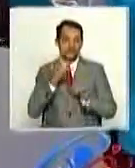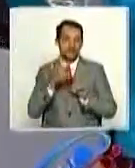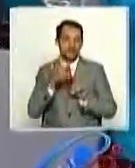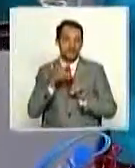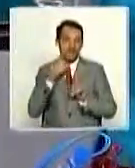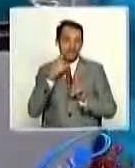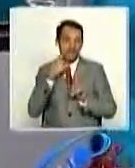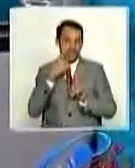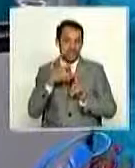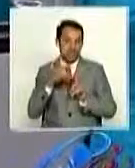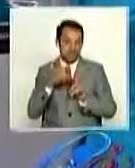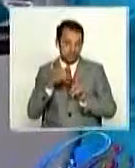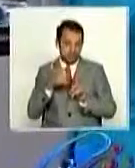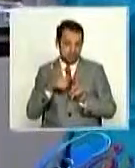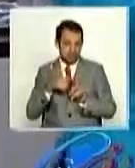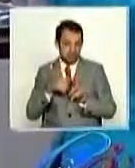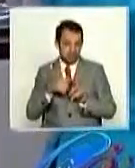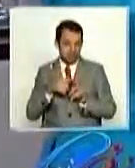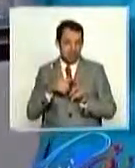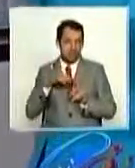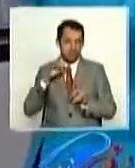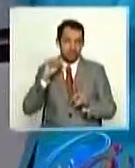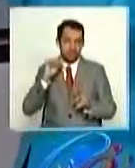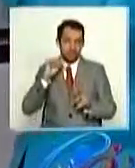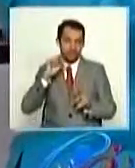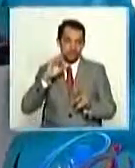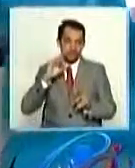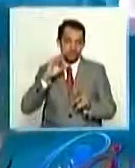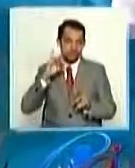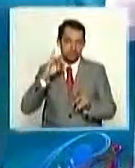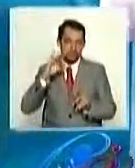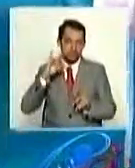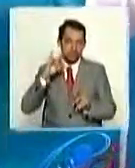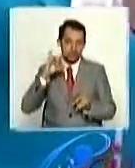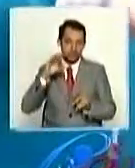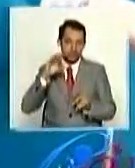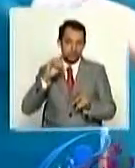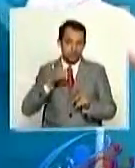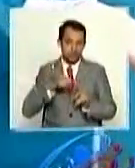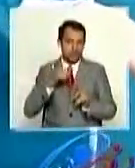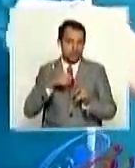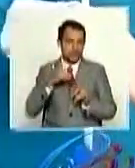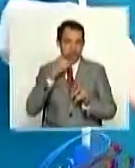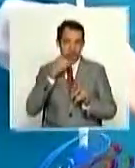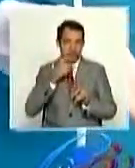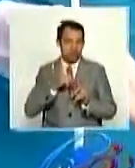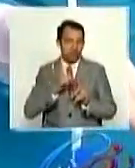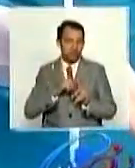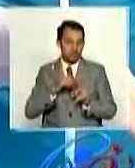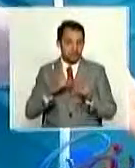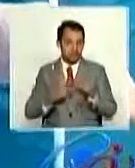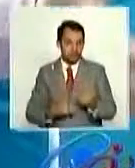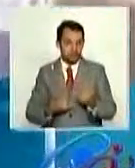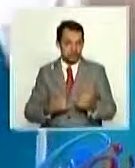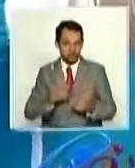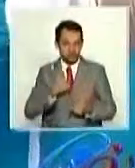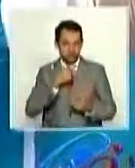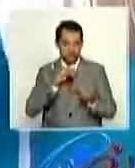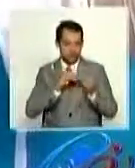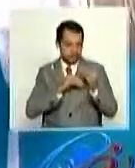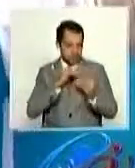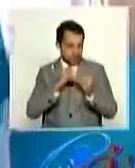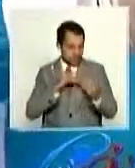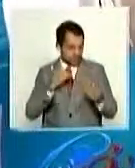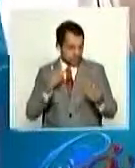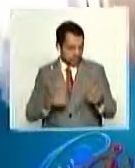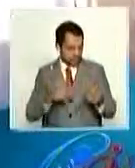y acrílico. Esto pues para nuestra forma de entender la odontología,